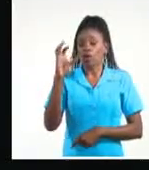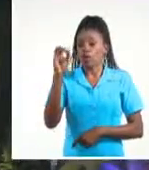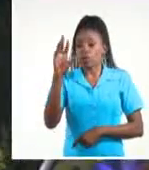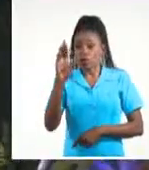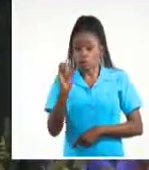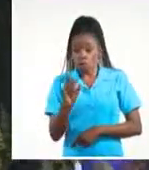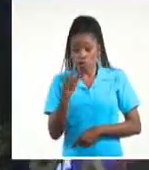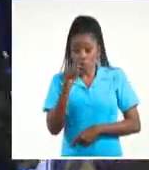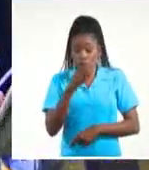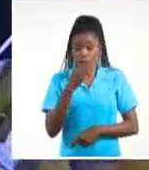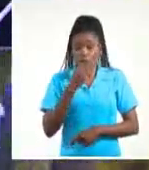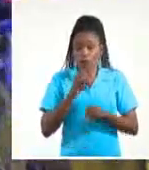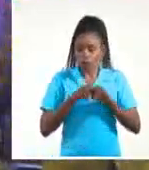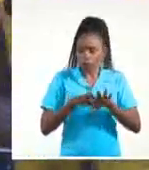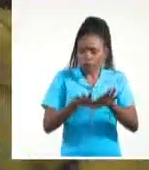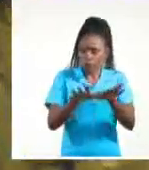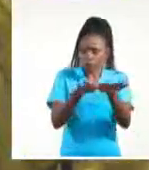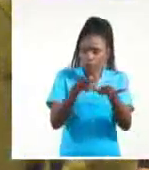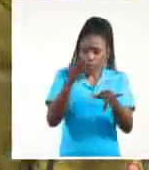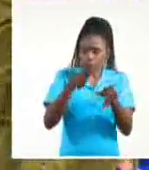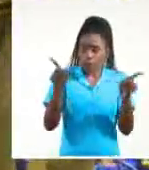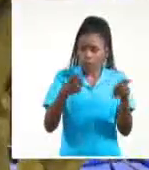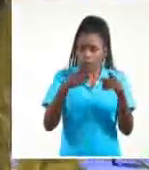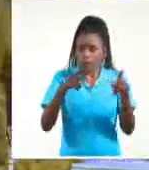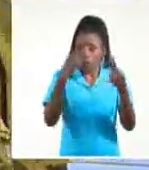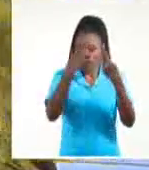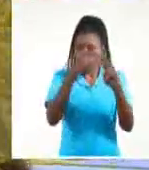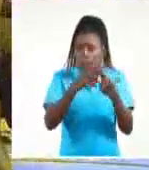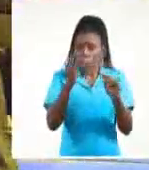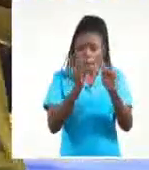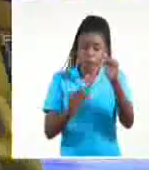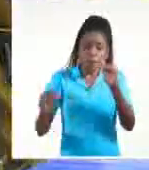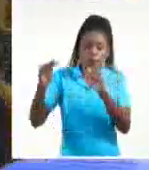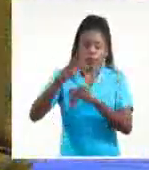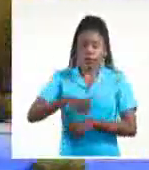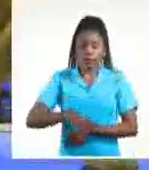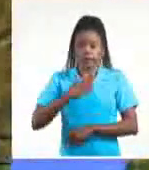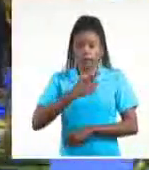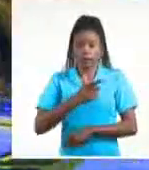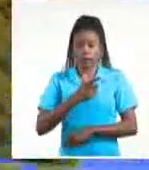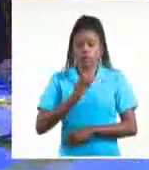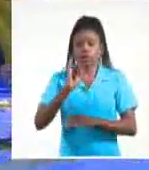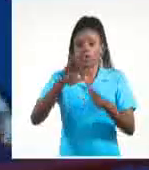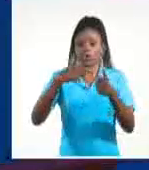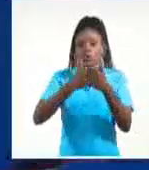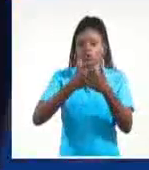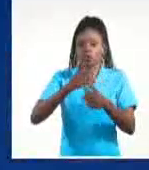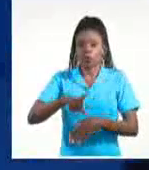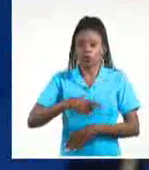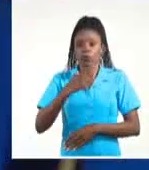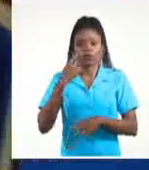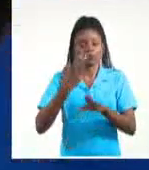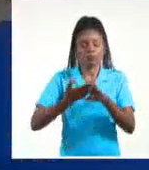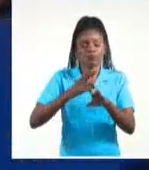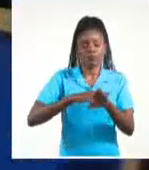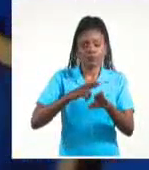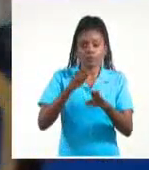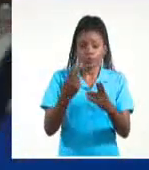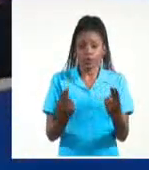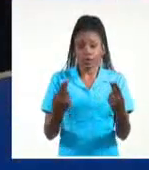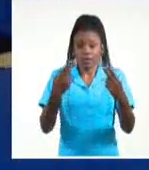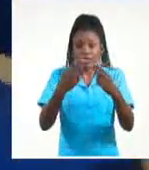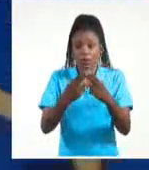plataforma para la promoción de este género, por lo que el Ministerio de Cultura y el Instituto Cubano de la Música reconocieron a este evento por